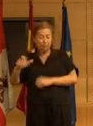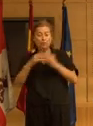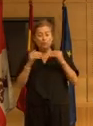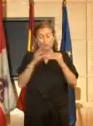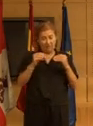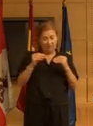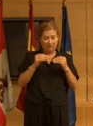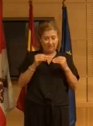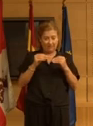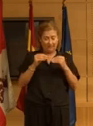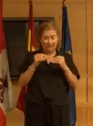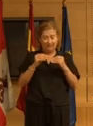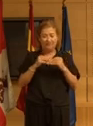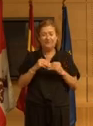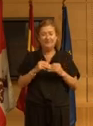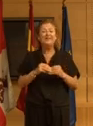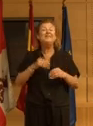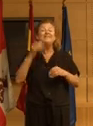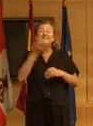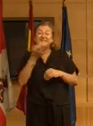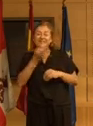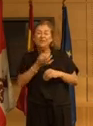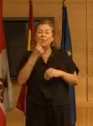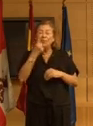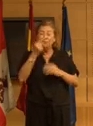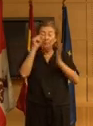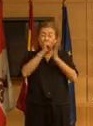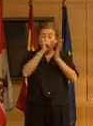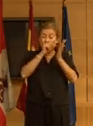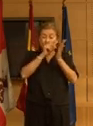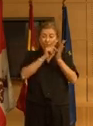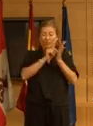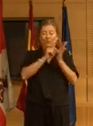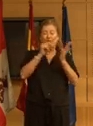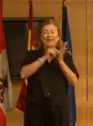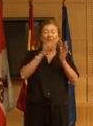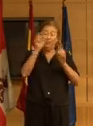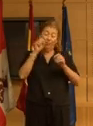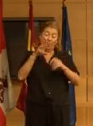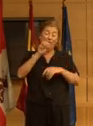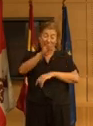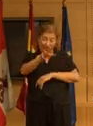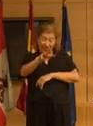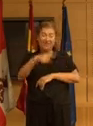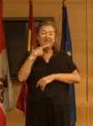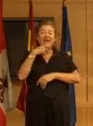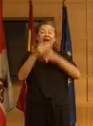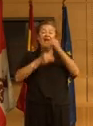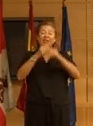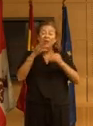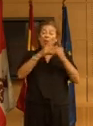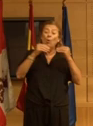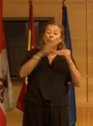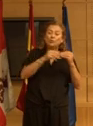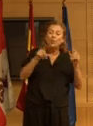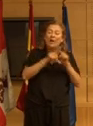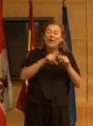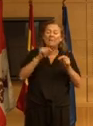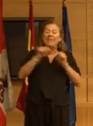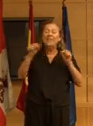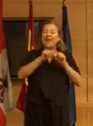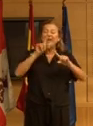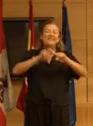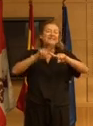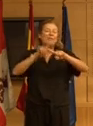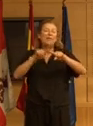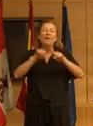usuarias. Se trata de un artículo, el artículo 13, que regula su uso como medida extraordinaria,